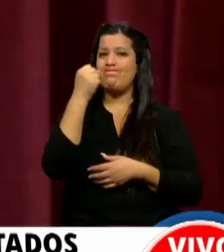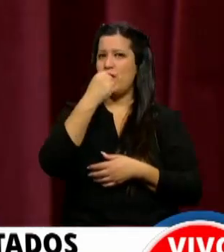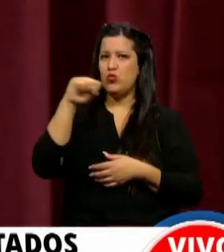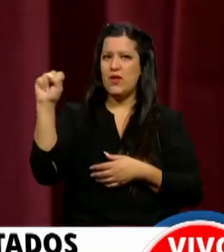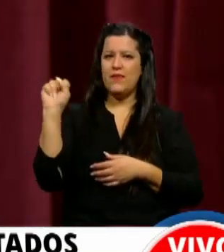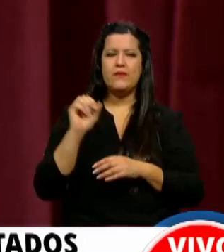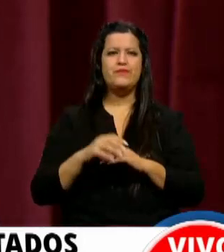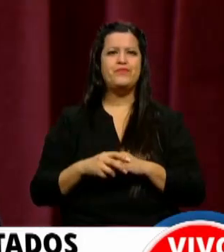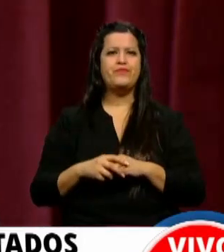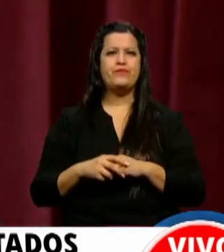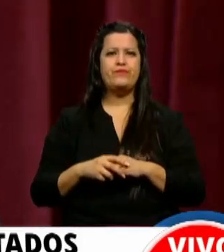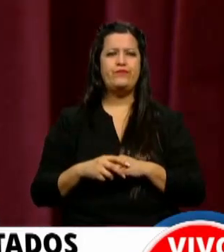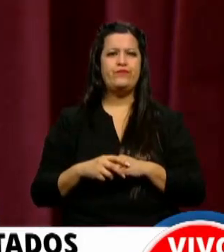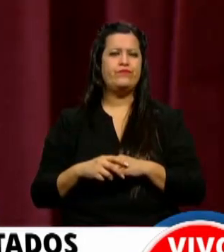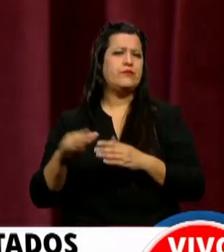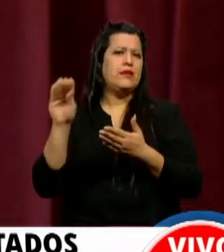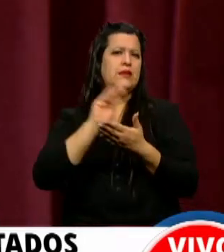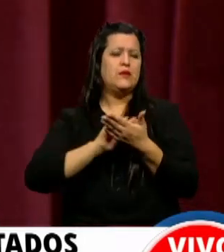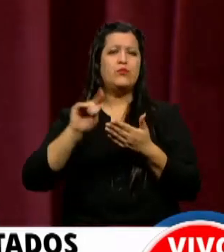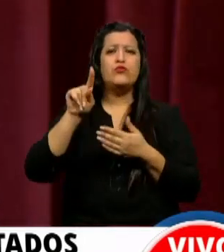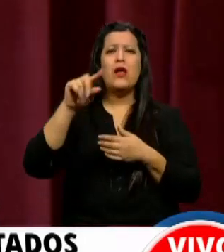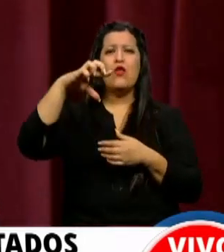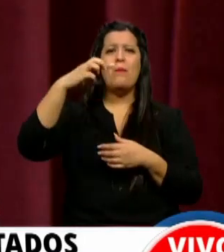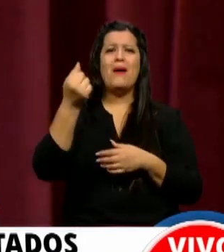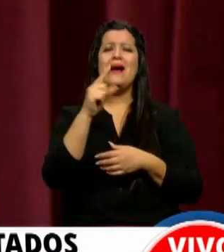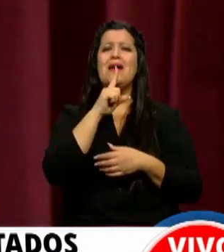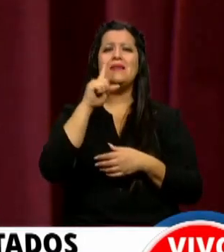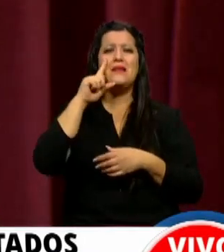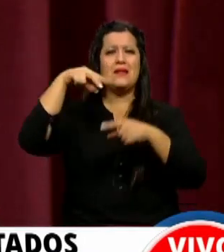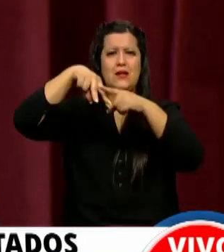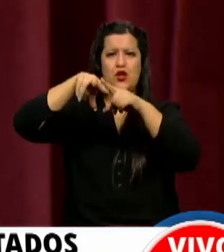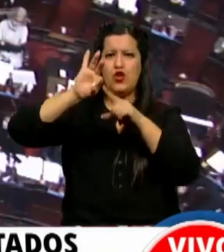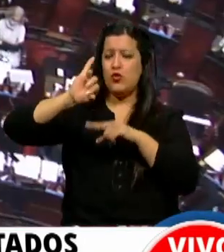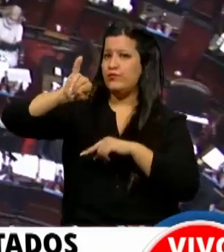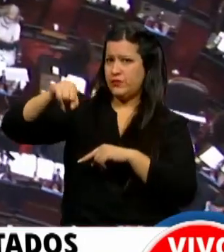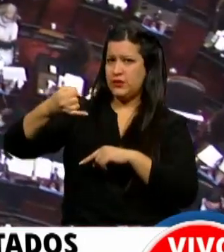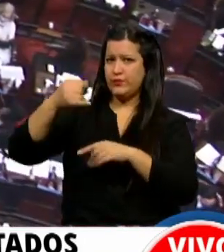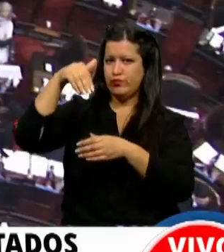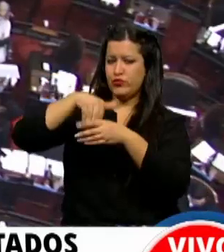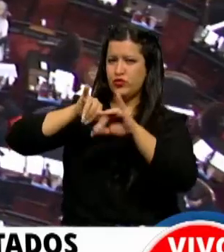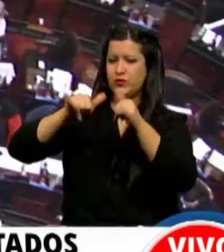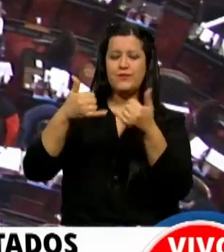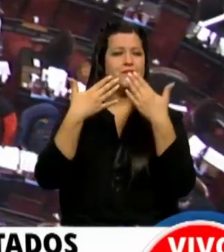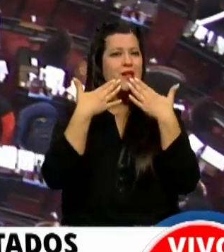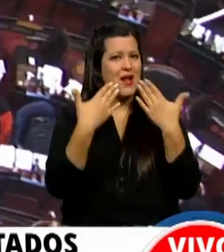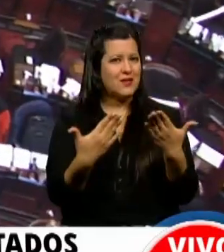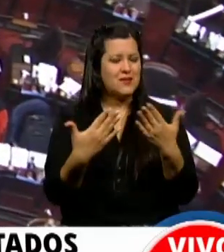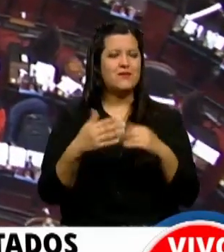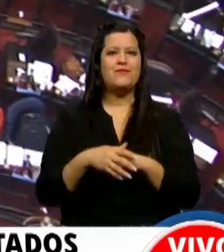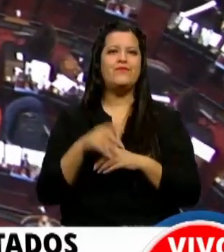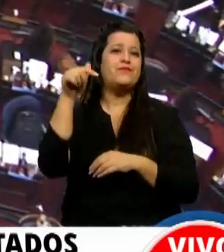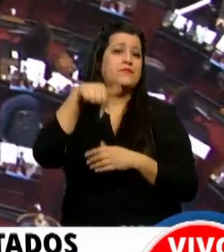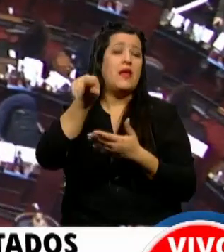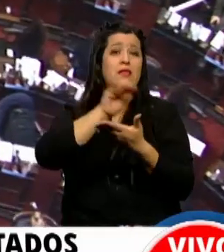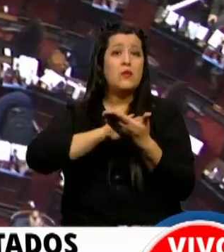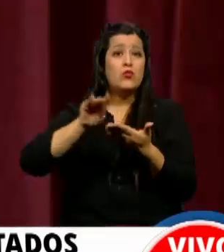Ausente a la hora de votar. Diputado José Luis Patiño. Afirmativo, presidente. Gracias, diputado Patiño.